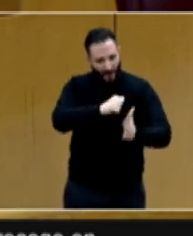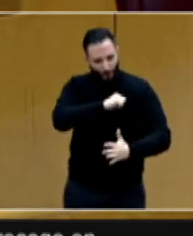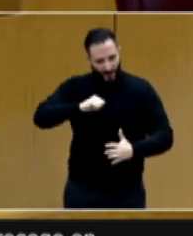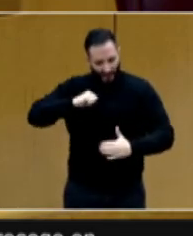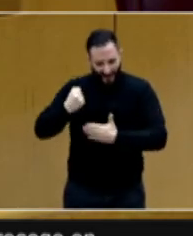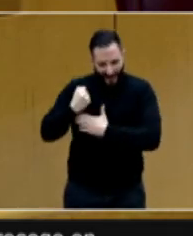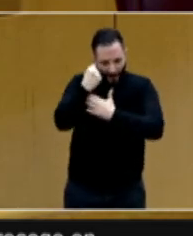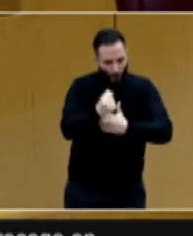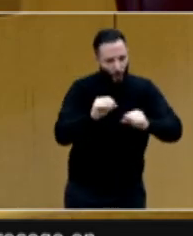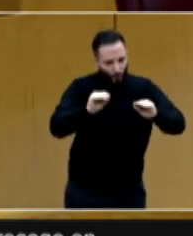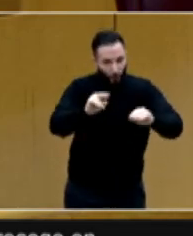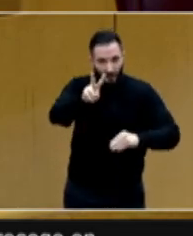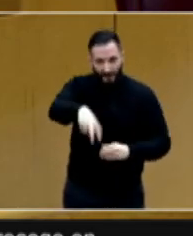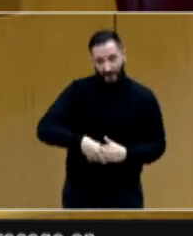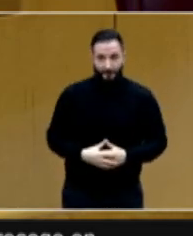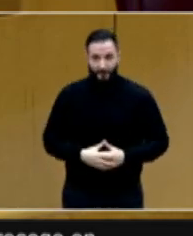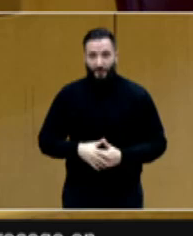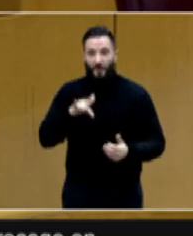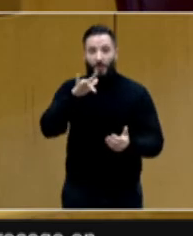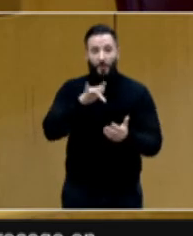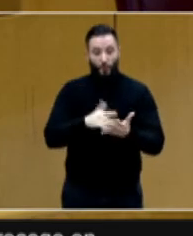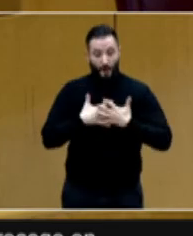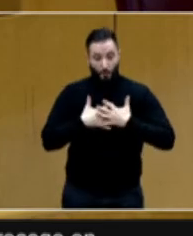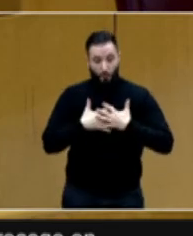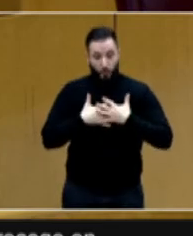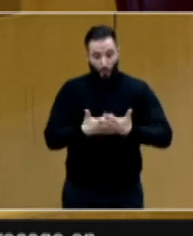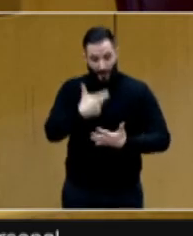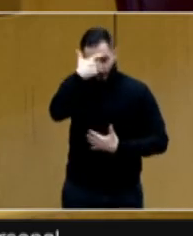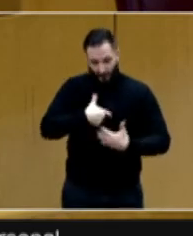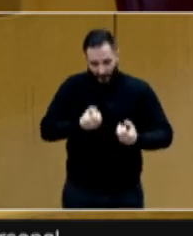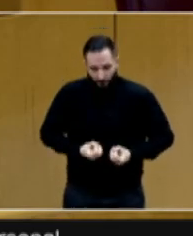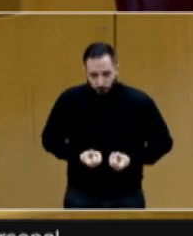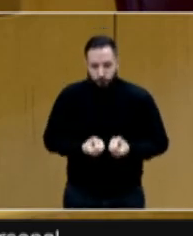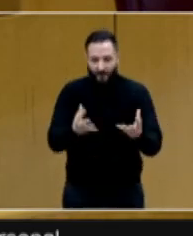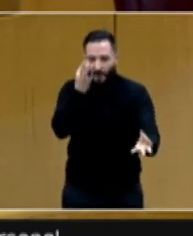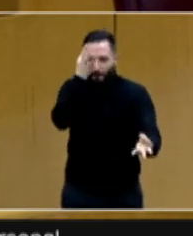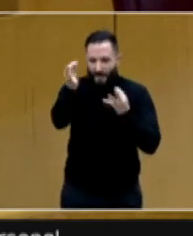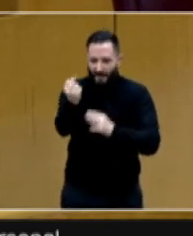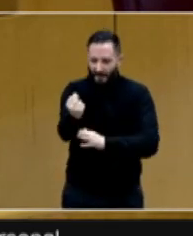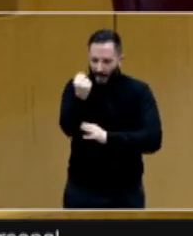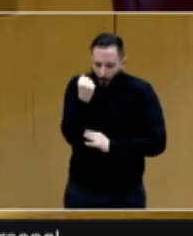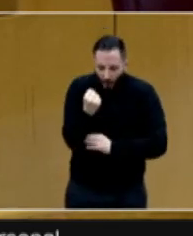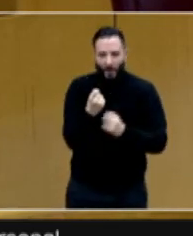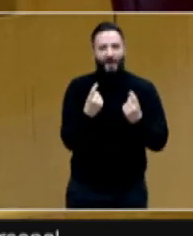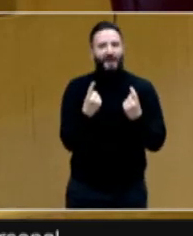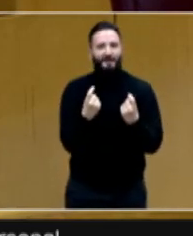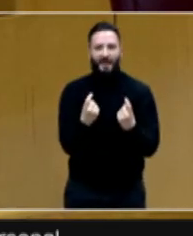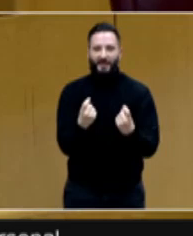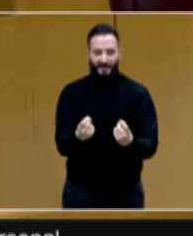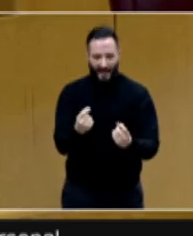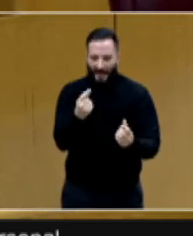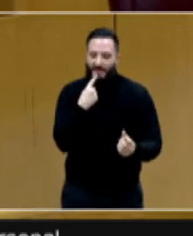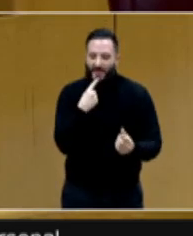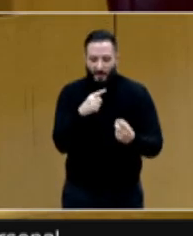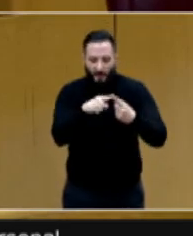apoyo la expresión de la voluntad de las propias medidas de apoyo incluye necesariamente la determinación de los apoyos